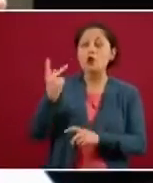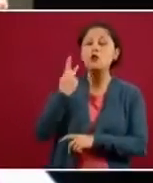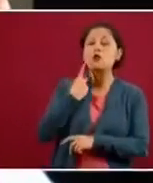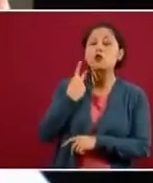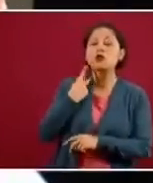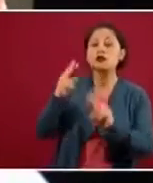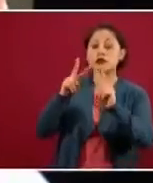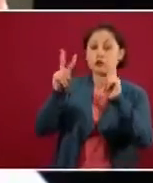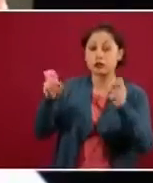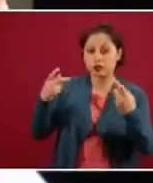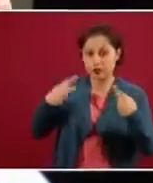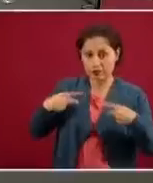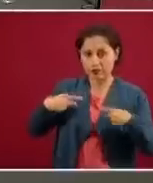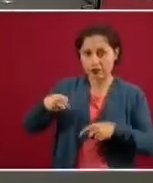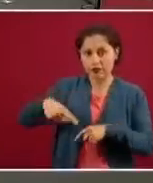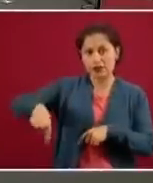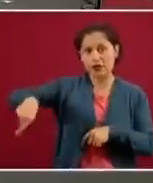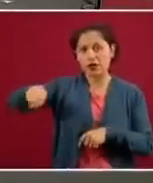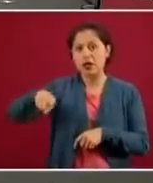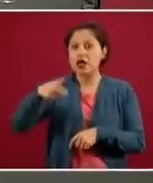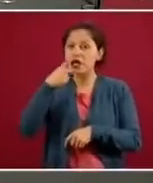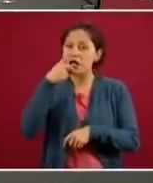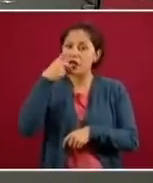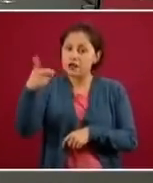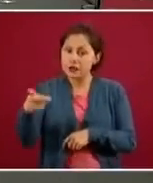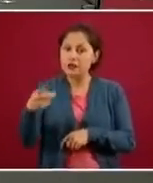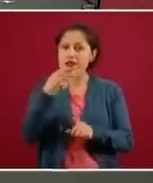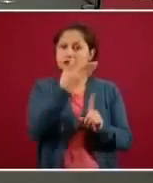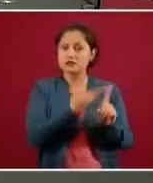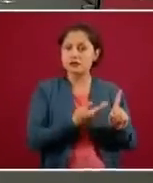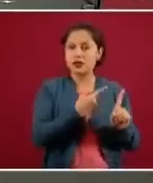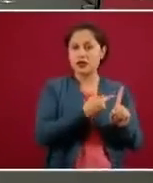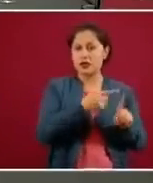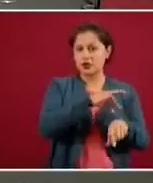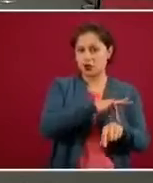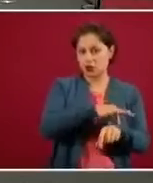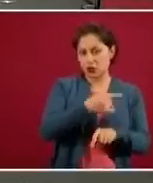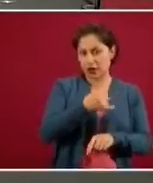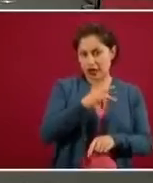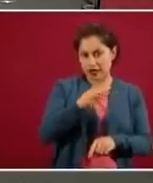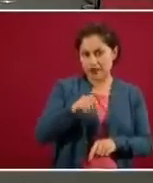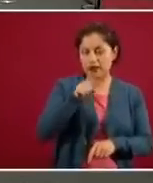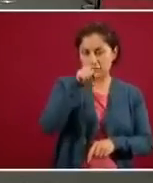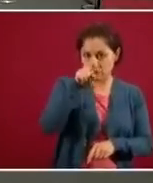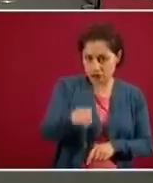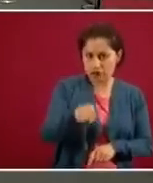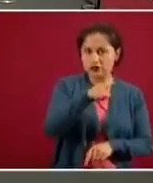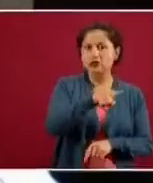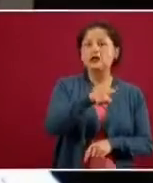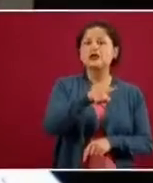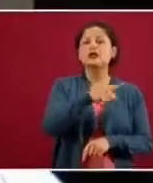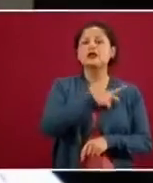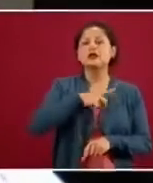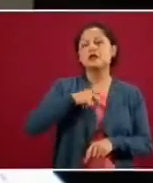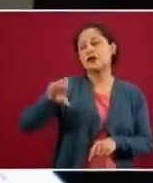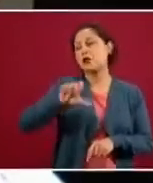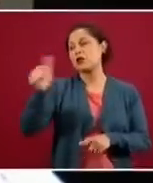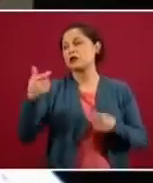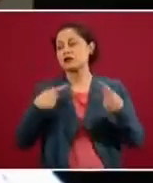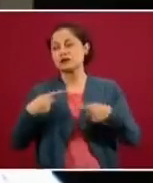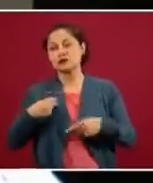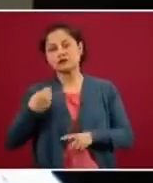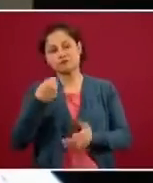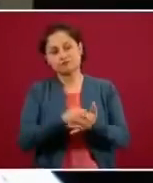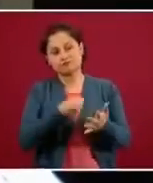lo obligaron a revelar la verdad después de la entrevista para The Economist, cuando incluso el doctor Alomía y usted nos han dicho esta proporción desde